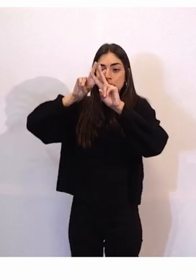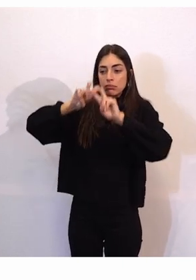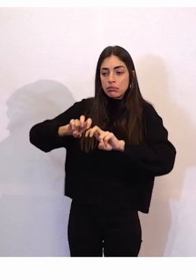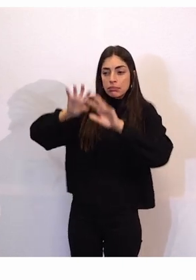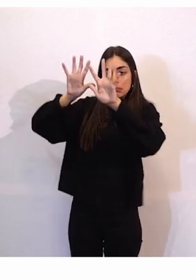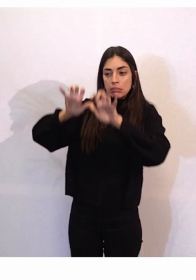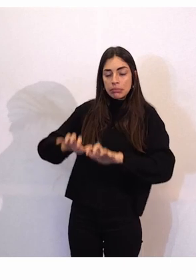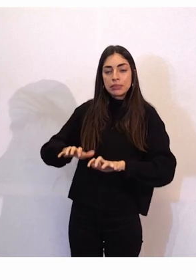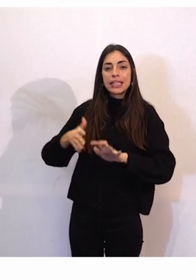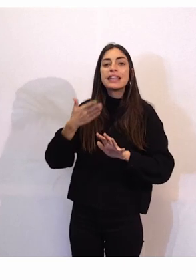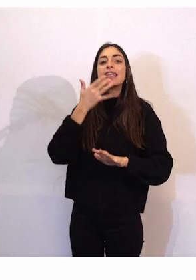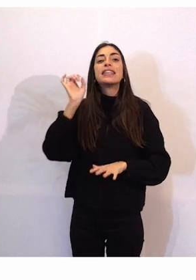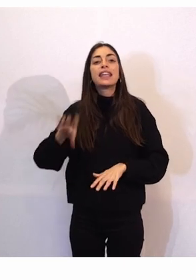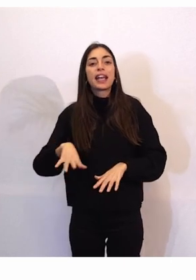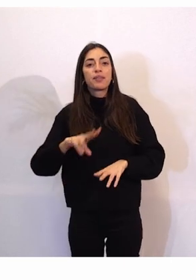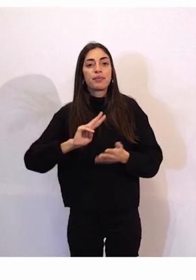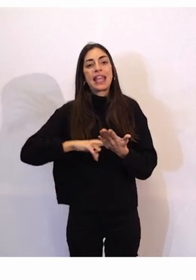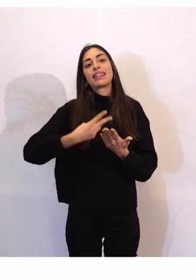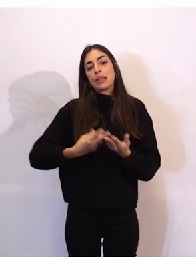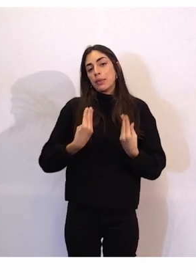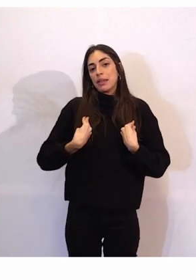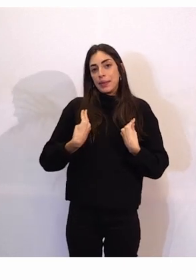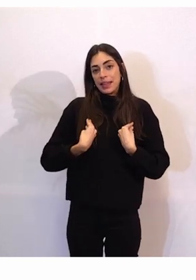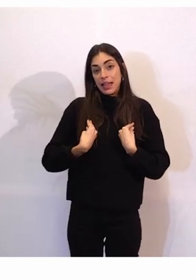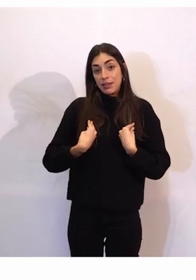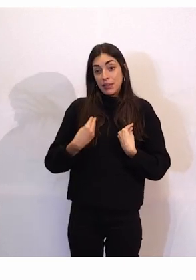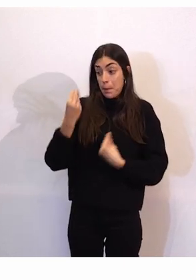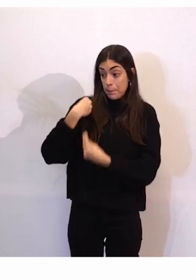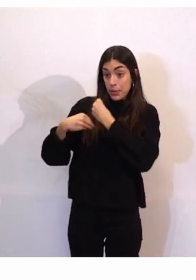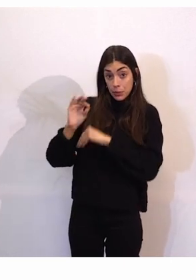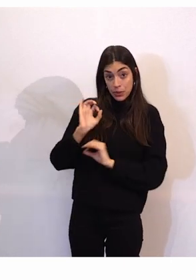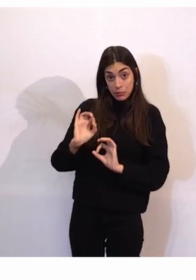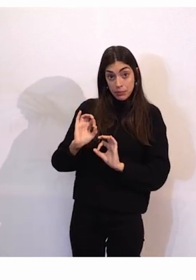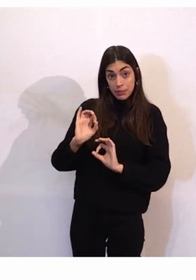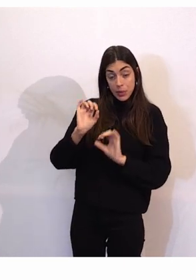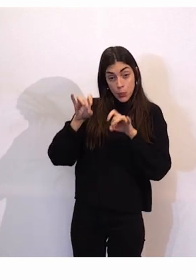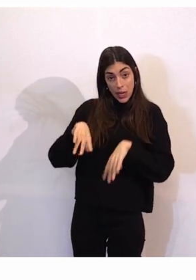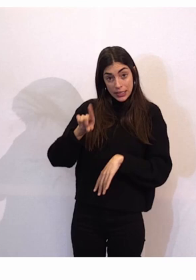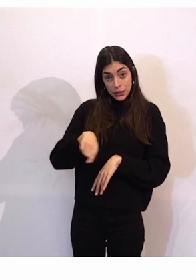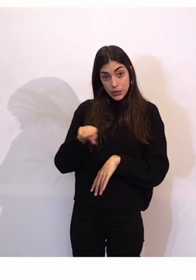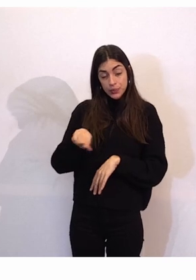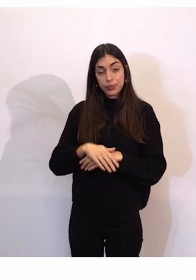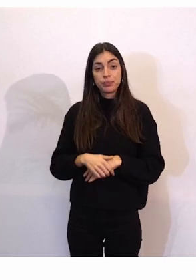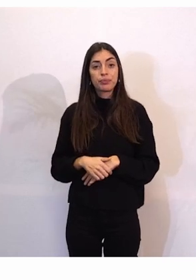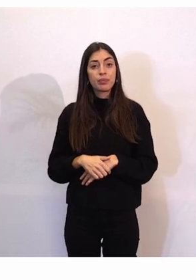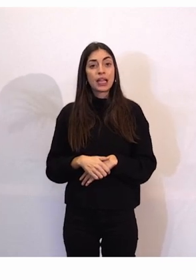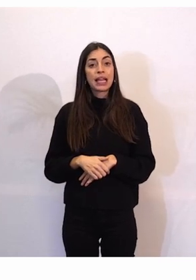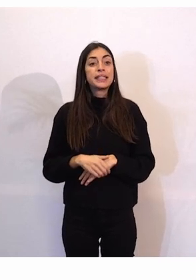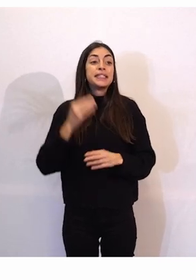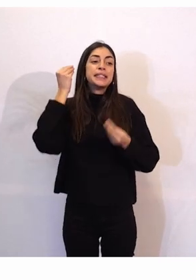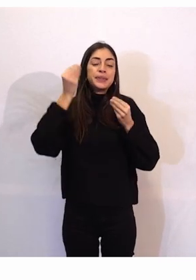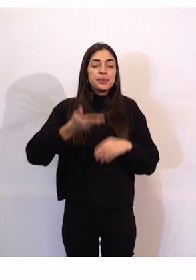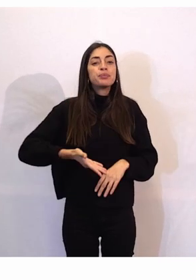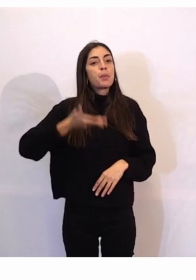un intérprete vital. Era esa la pregunta, Tono. Sí. Gracias, Carmen. Es muy